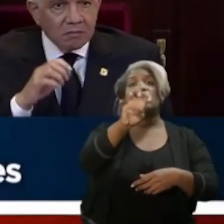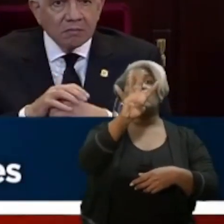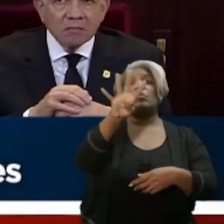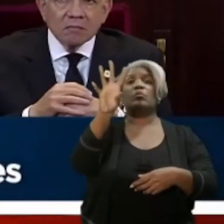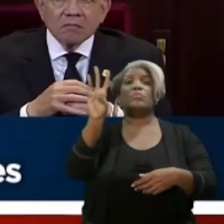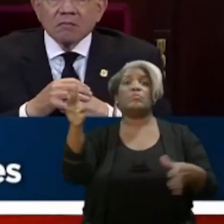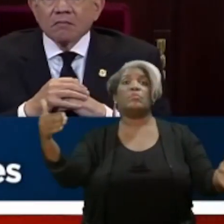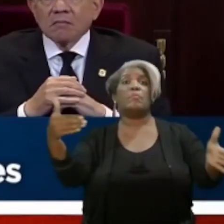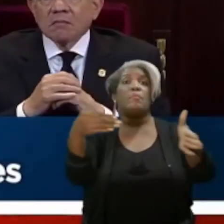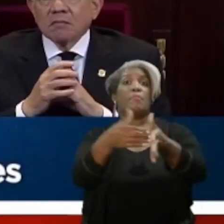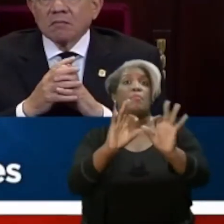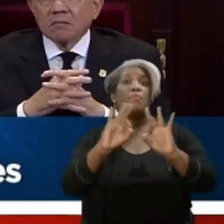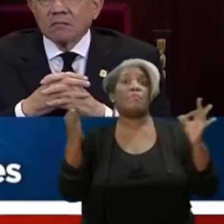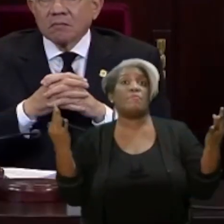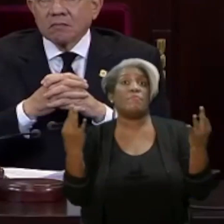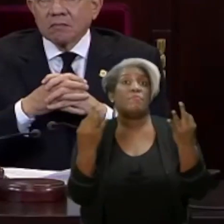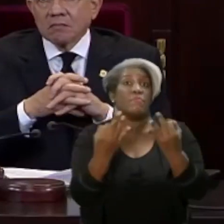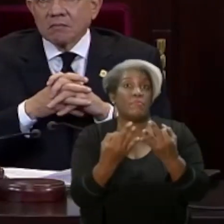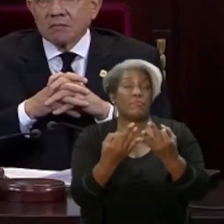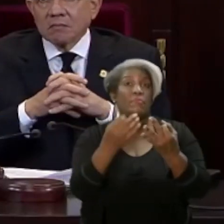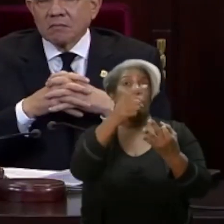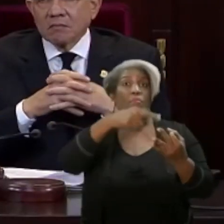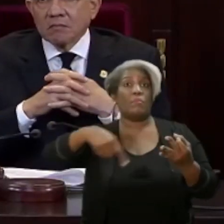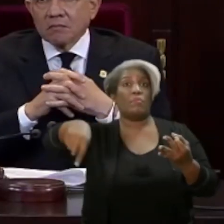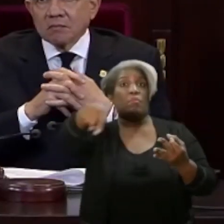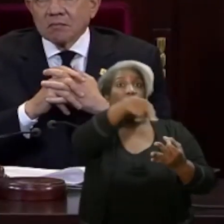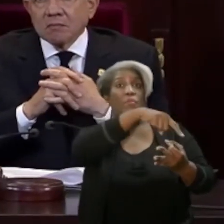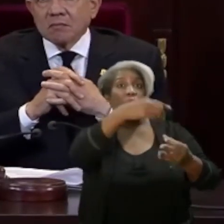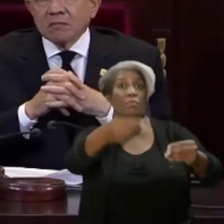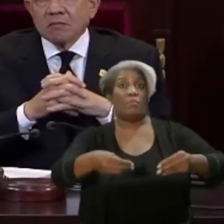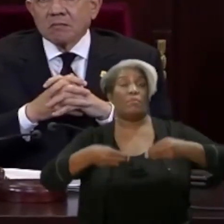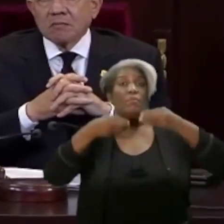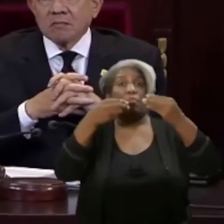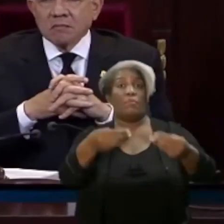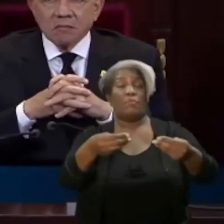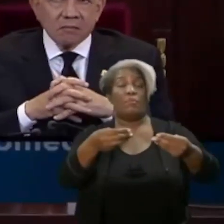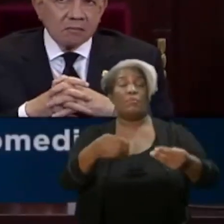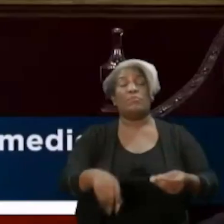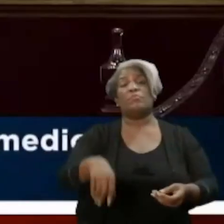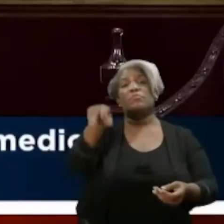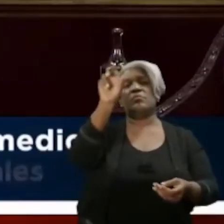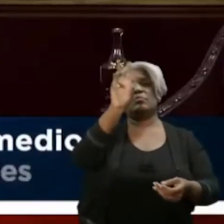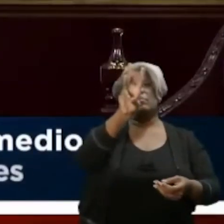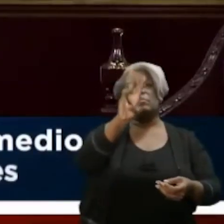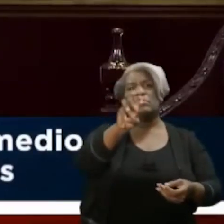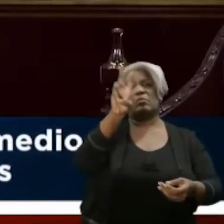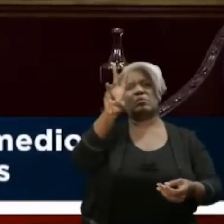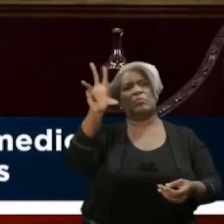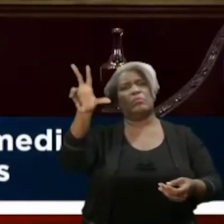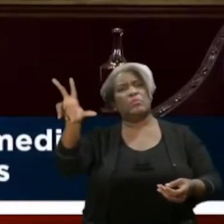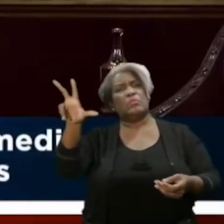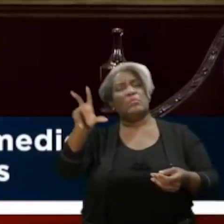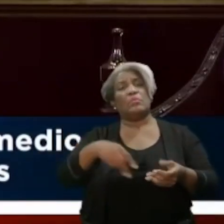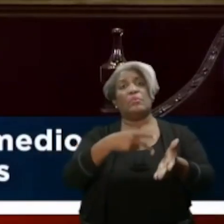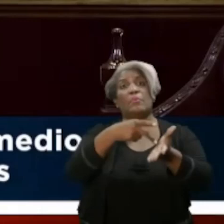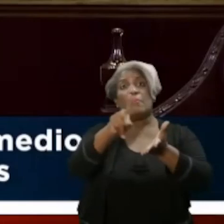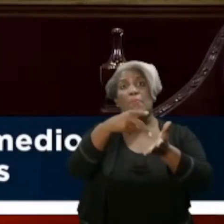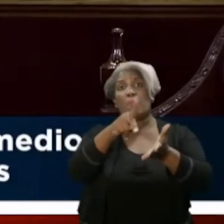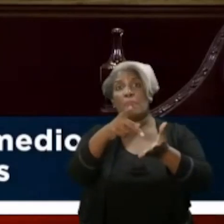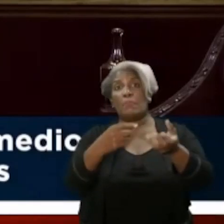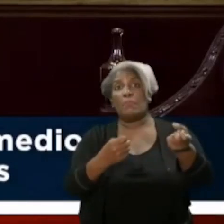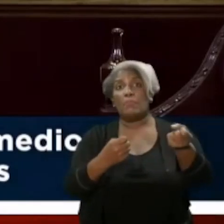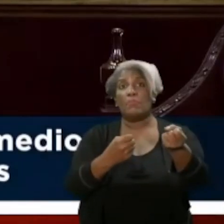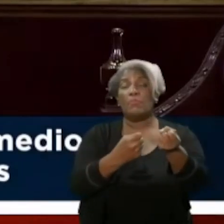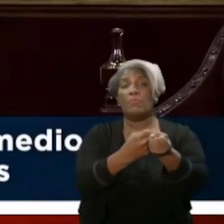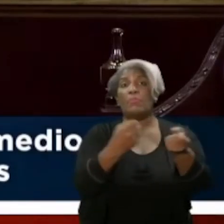446,000 familias recibieron en promedio entre 651 y 673 pesos mensuales por el subsidio